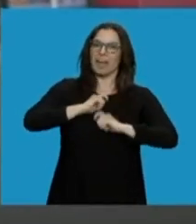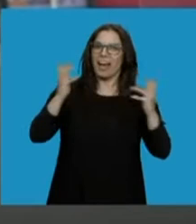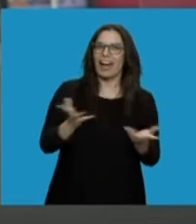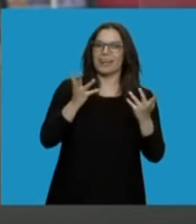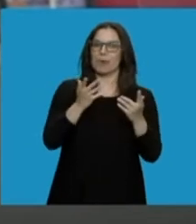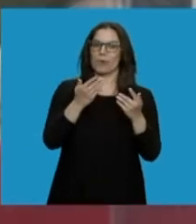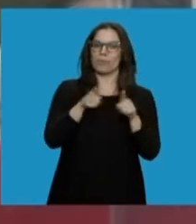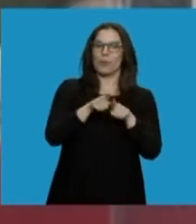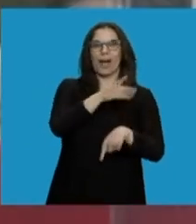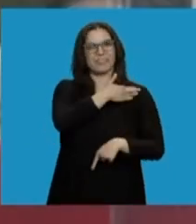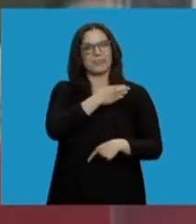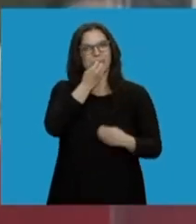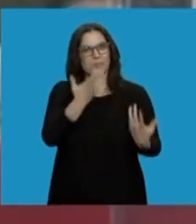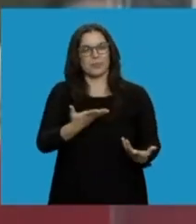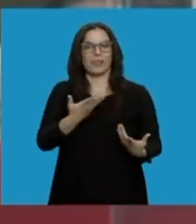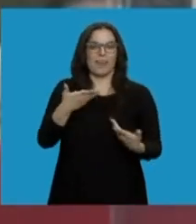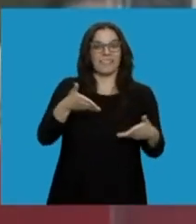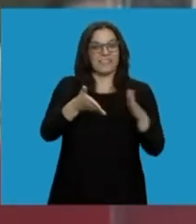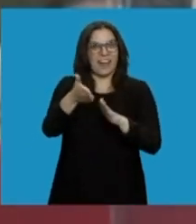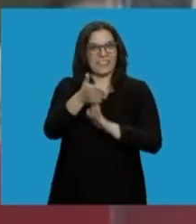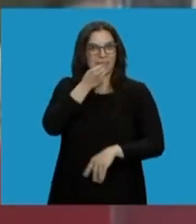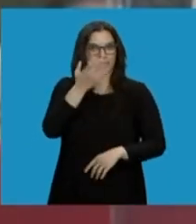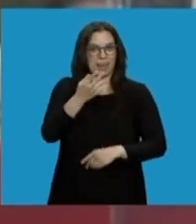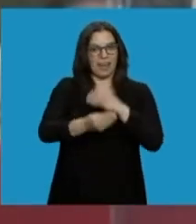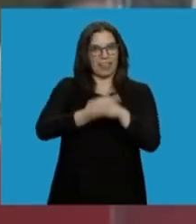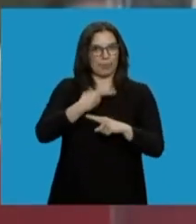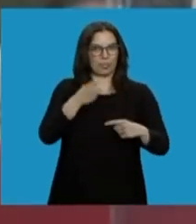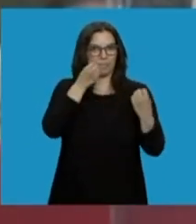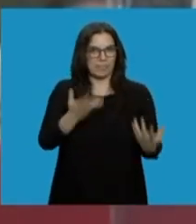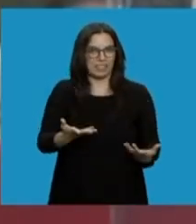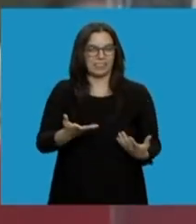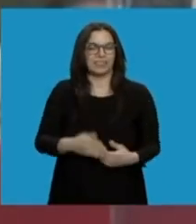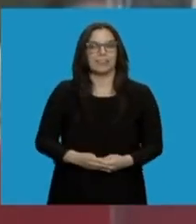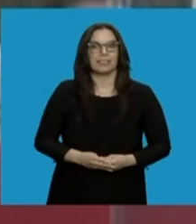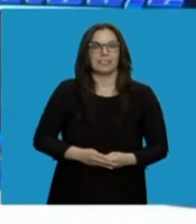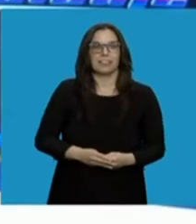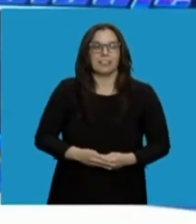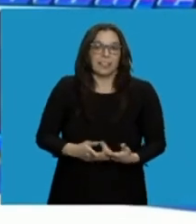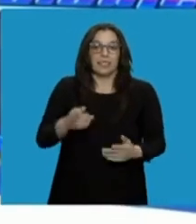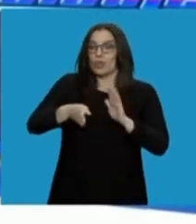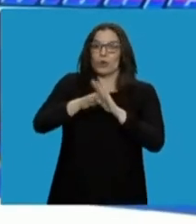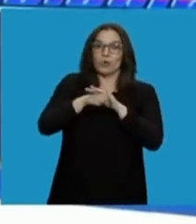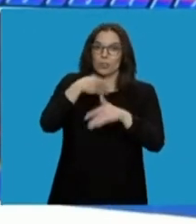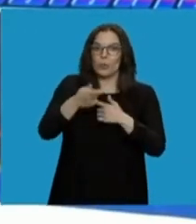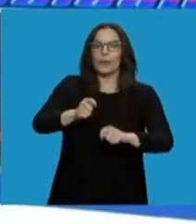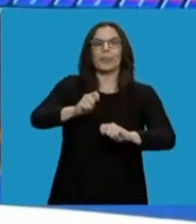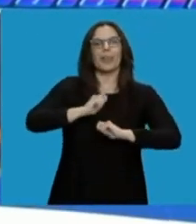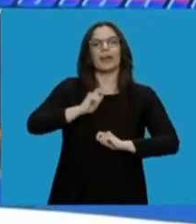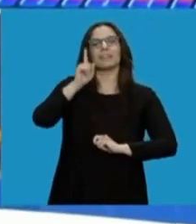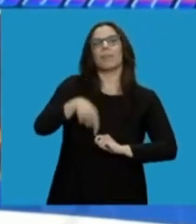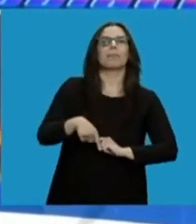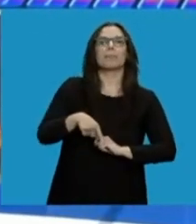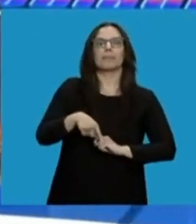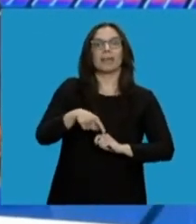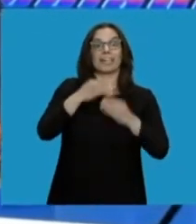aquí, como que, bueno, estamos en el buen camino, estamos haciendo cosas bien, y te animas, ¿eh? Esto va a contribuir a dar más visibilidad todavía